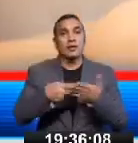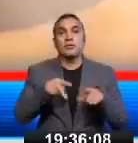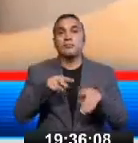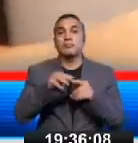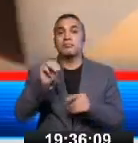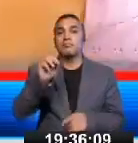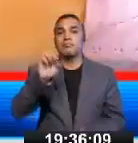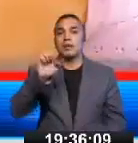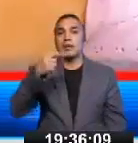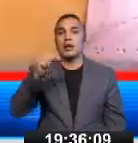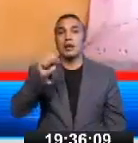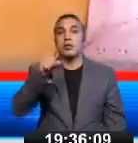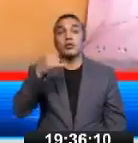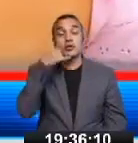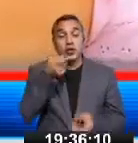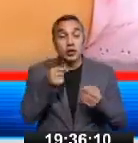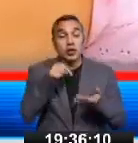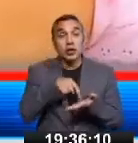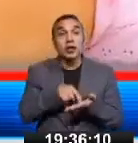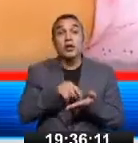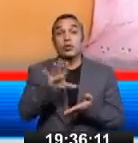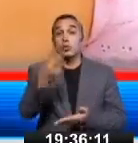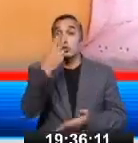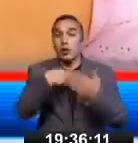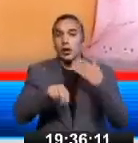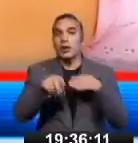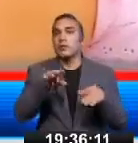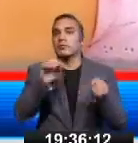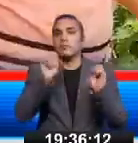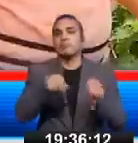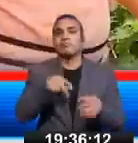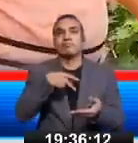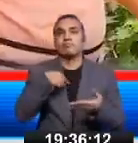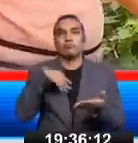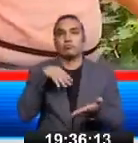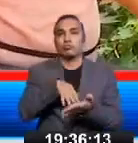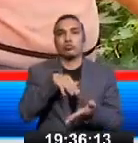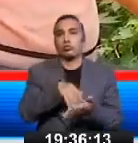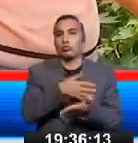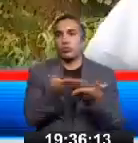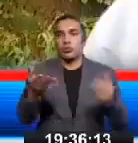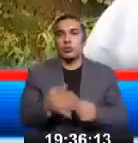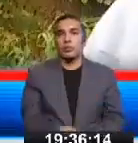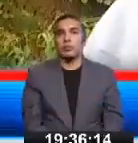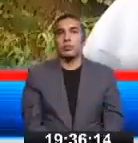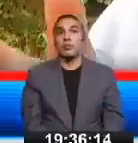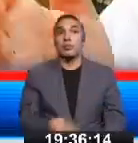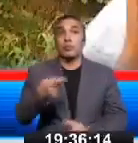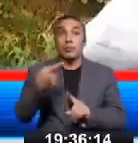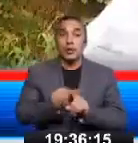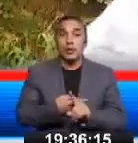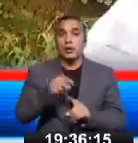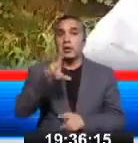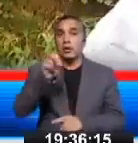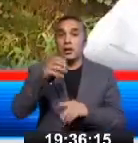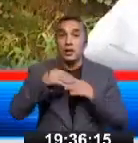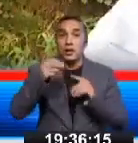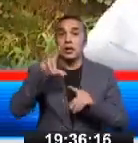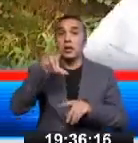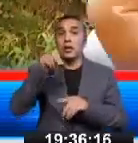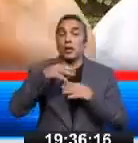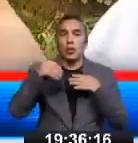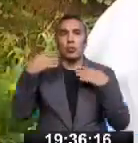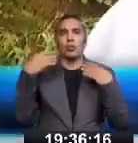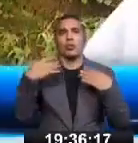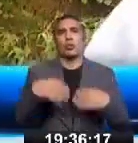los megas de un celular que posee y que sus hijas se ponga al día con sus tareas mañanas de cada mes es un 30 dólares